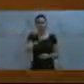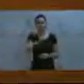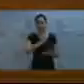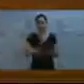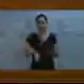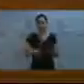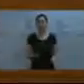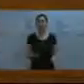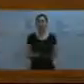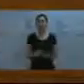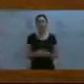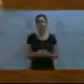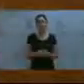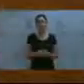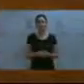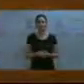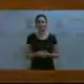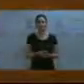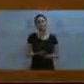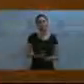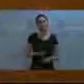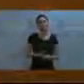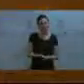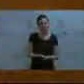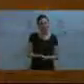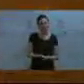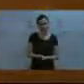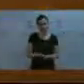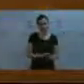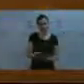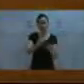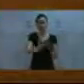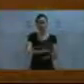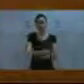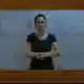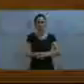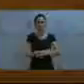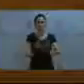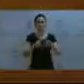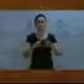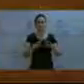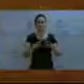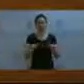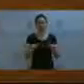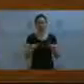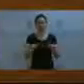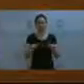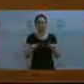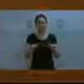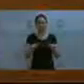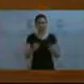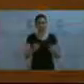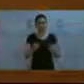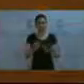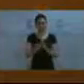parte, pidiendo la defensa del Gobierno de Asturias de unos asturianos que están en Inglaterra